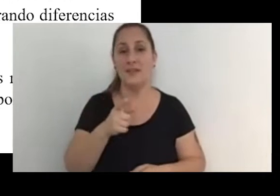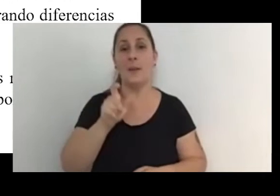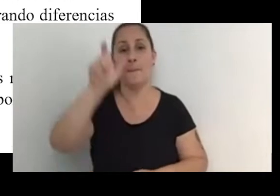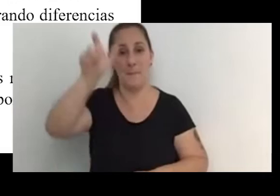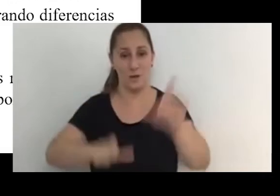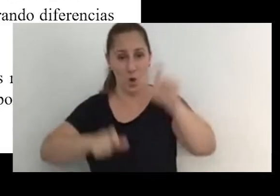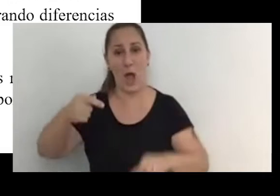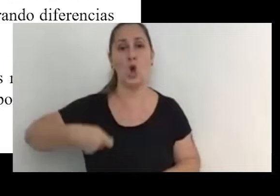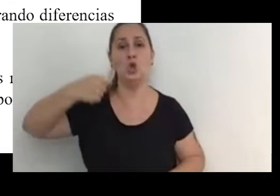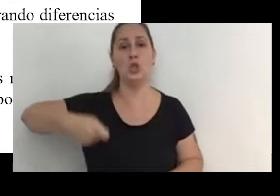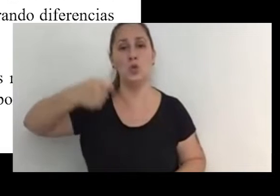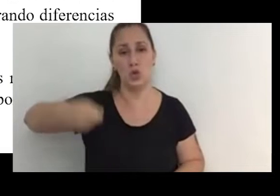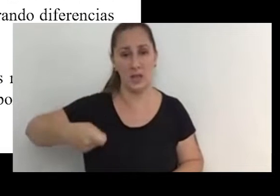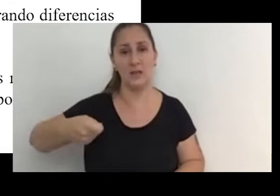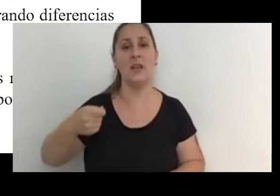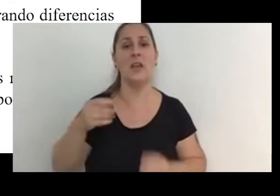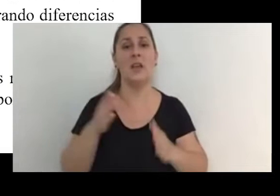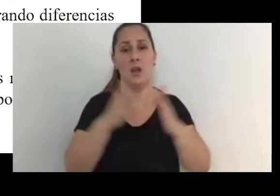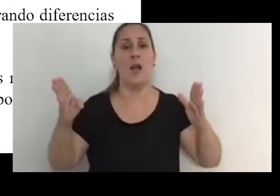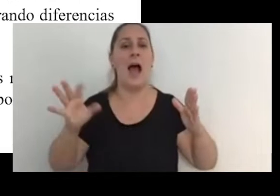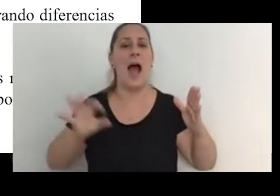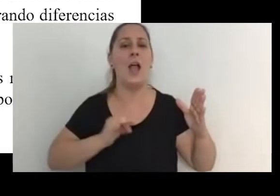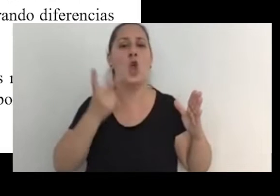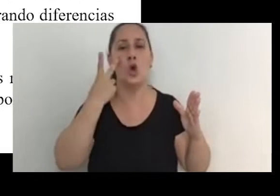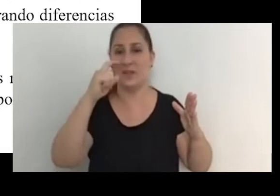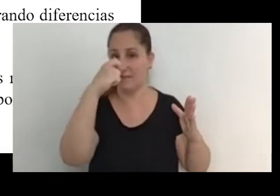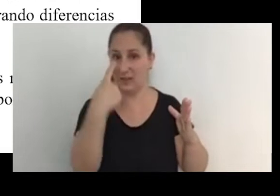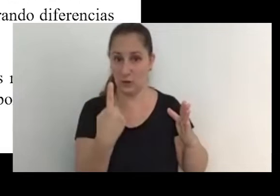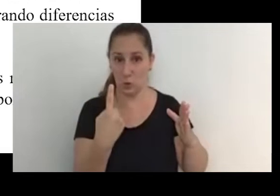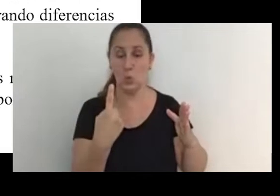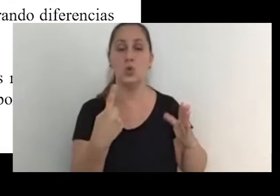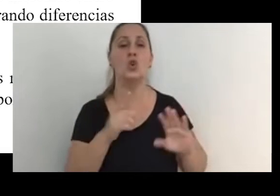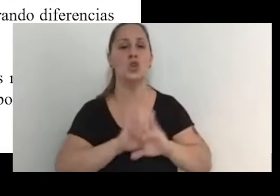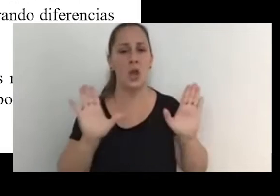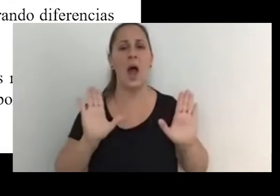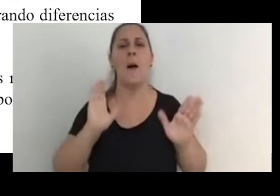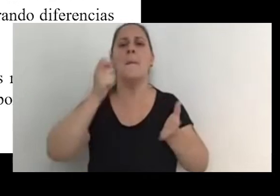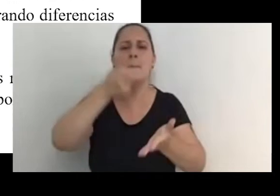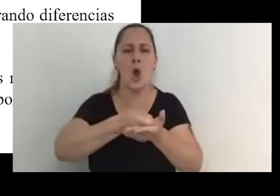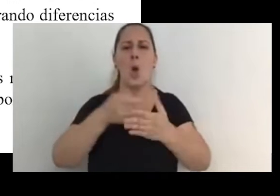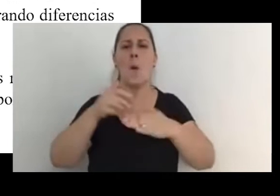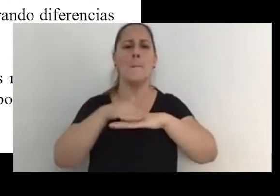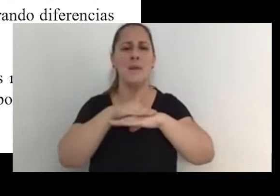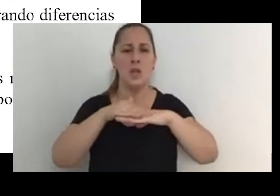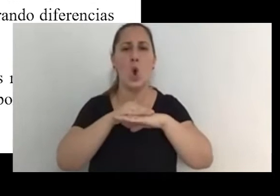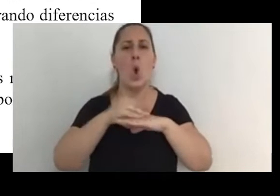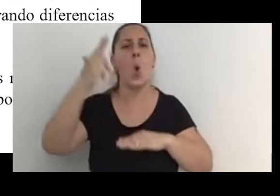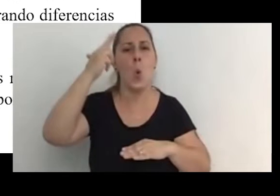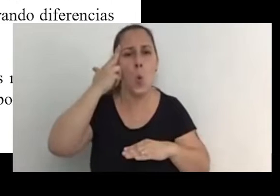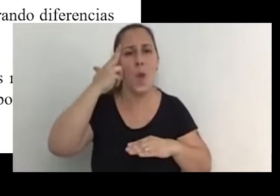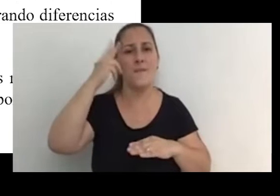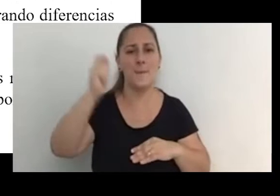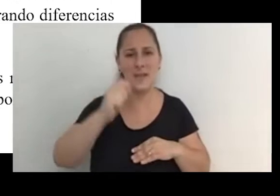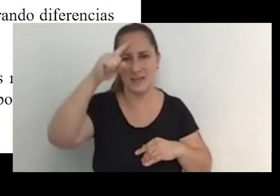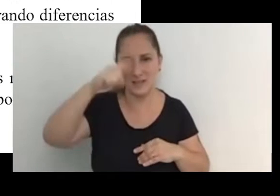contribuyente que durante el año 2021 haya pagado como mínimo 9 periodos